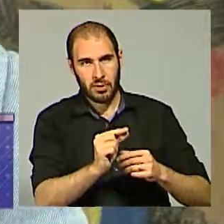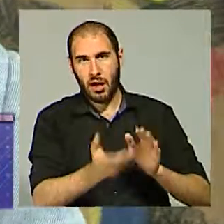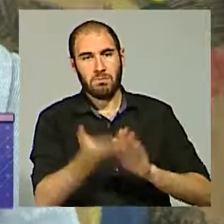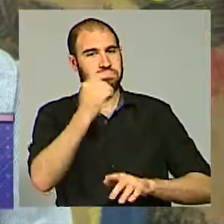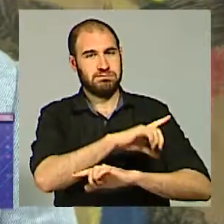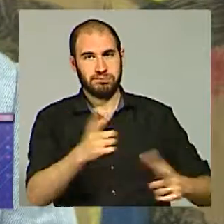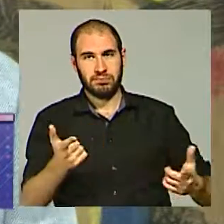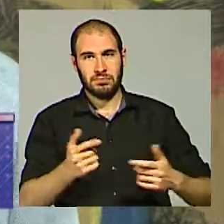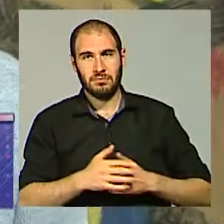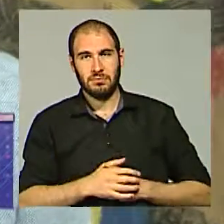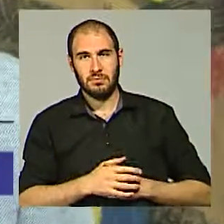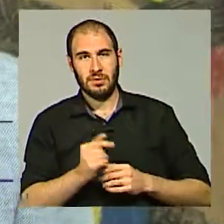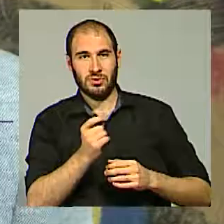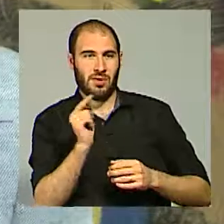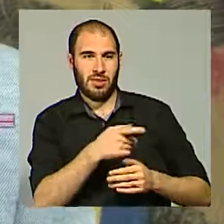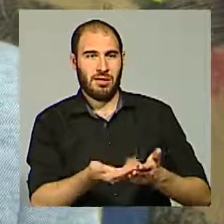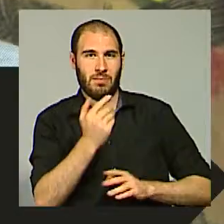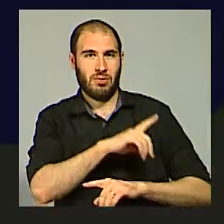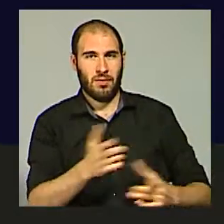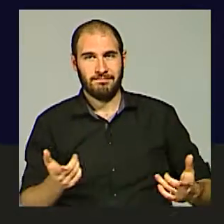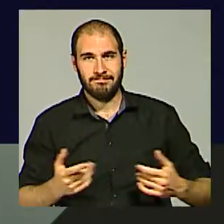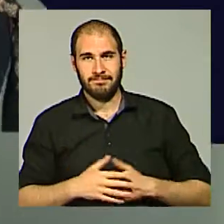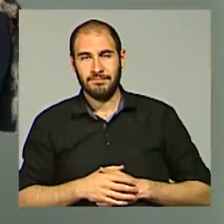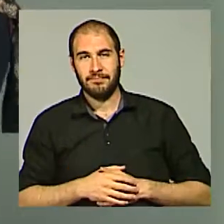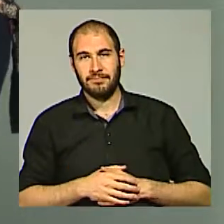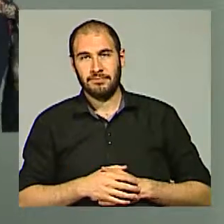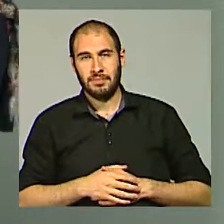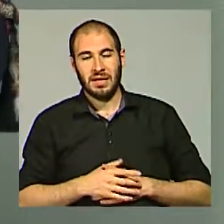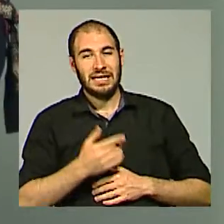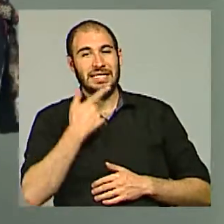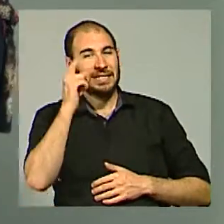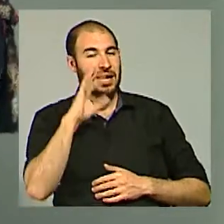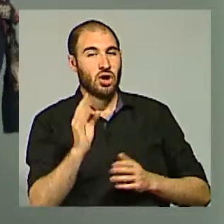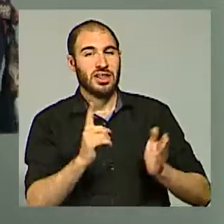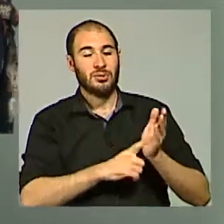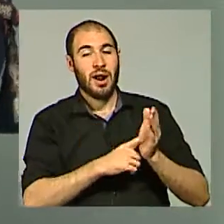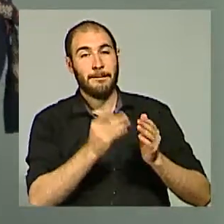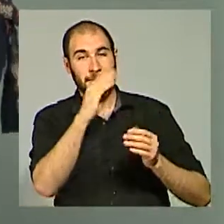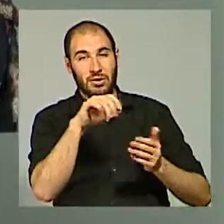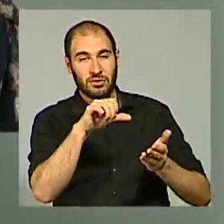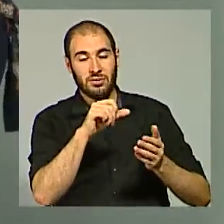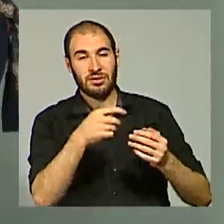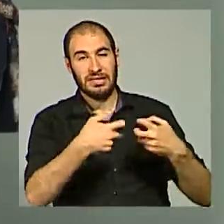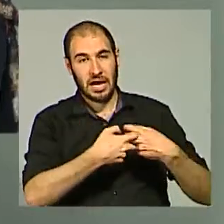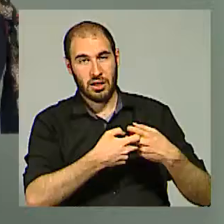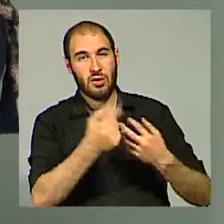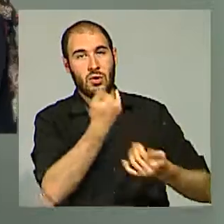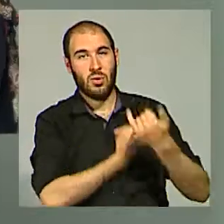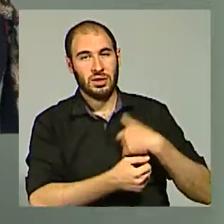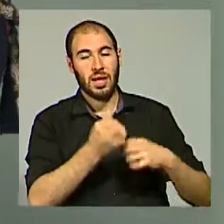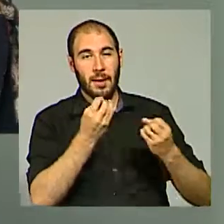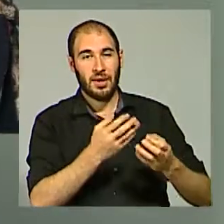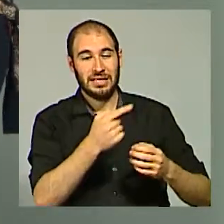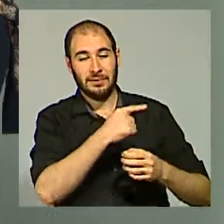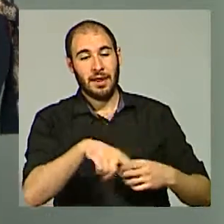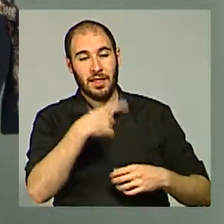de una recomposición de sus remuneraciones sergio jiménez el titular de la bancaria que daba un panorama teniendo en cuenta que iba la